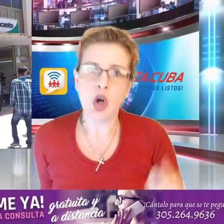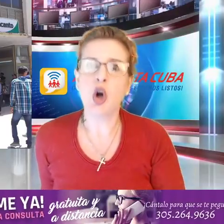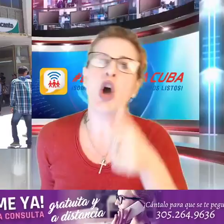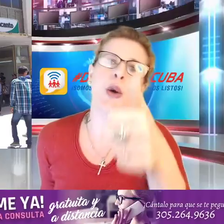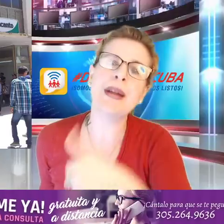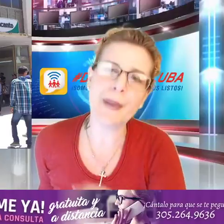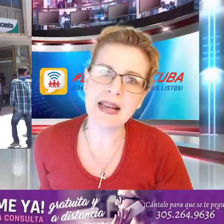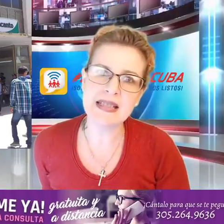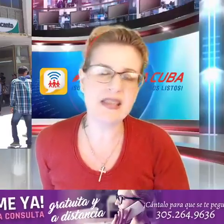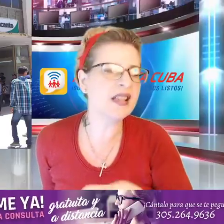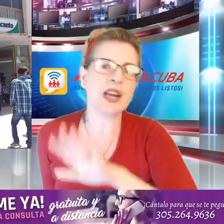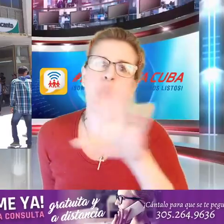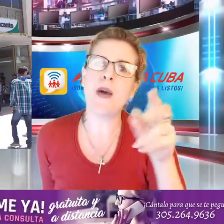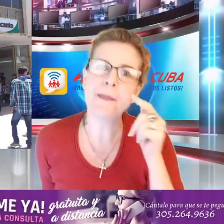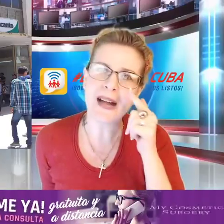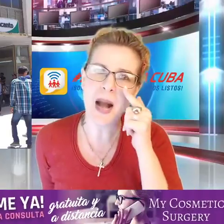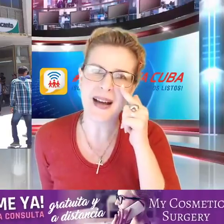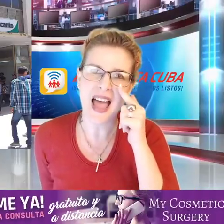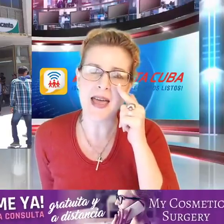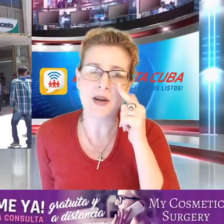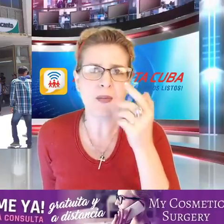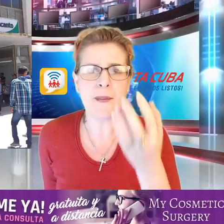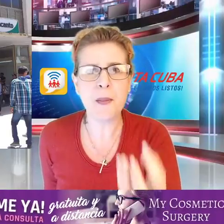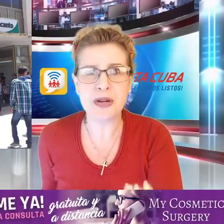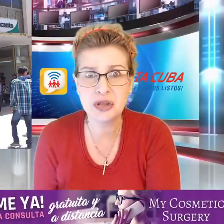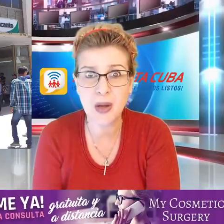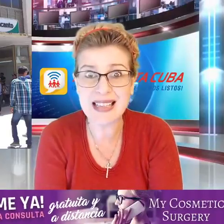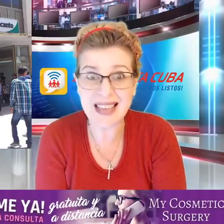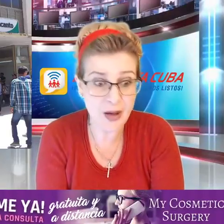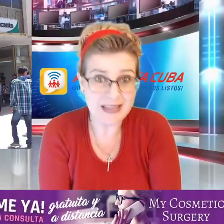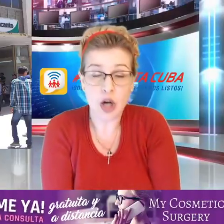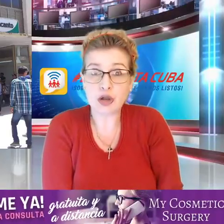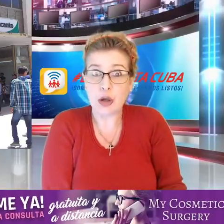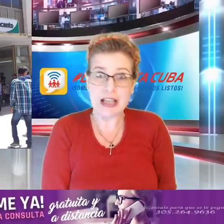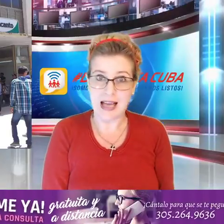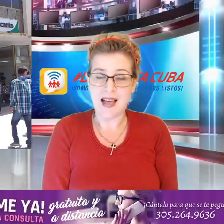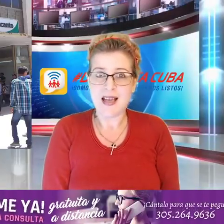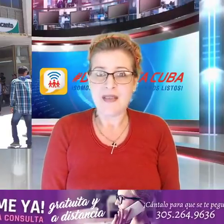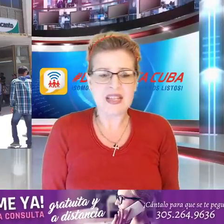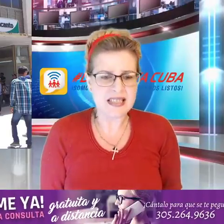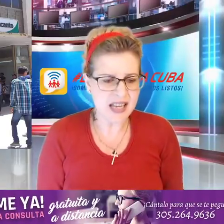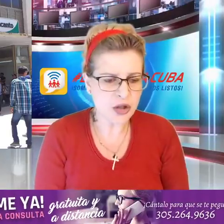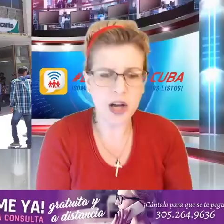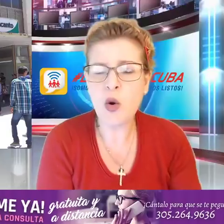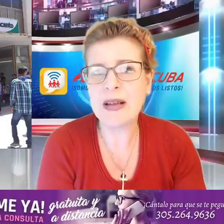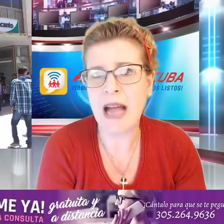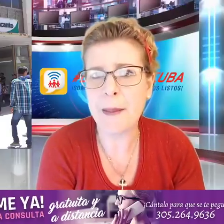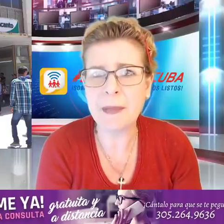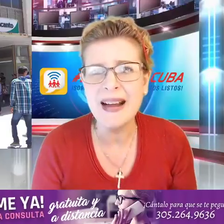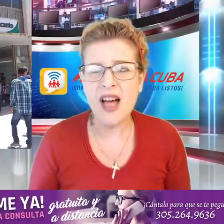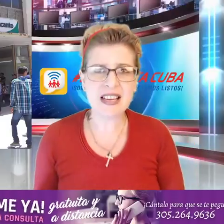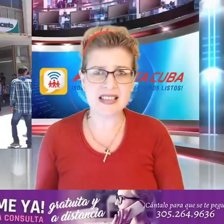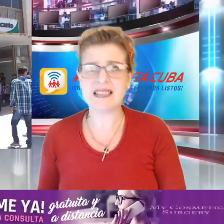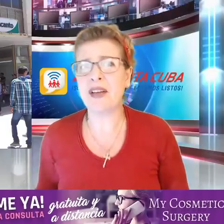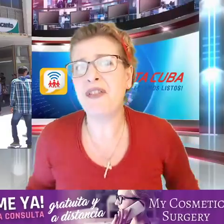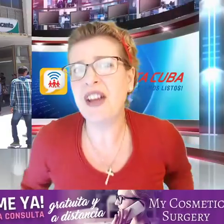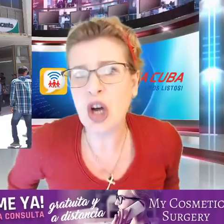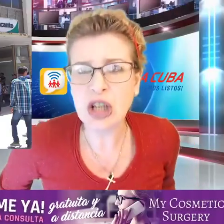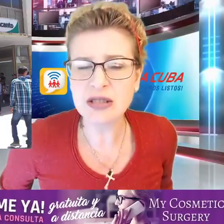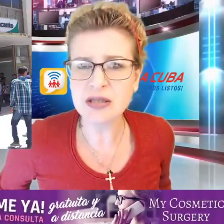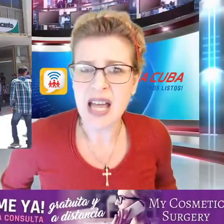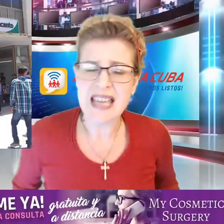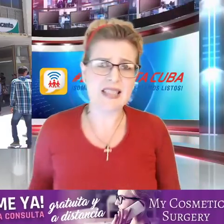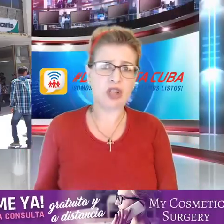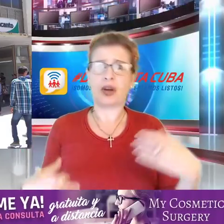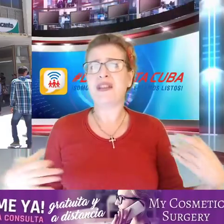sola. Los jóvenes van a decidir que no van para la playa, ¿no, mi amor? Pero si tú has estado hasta el otro día diciendo que Cuba estaba preparado y que tiene